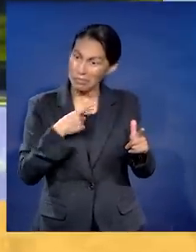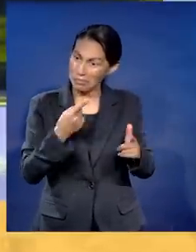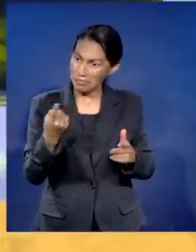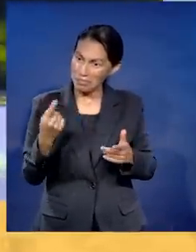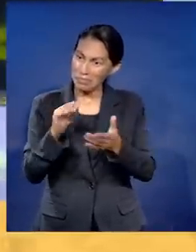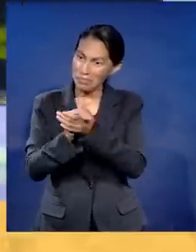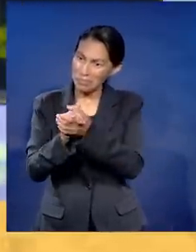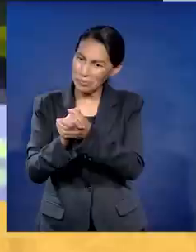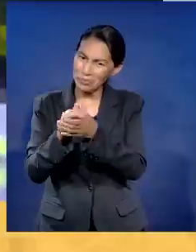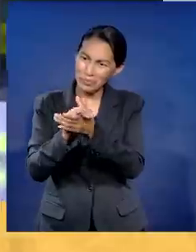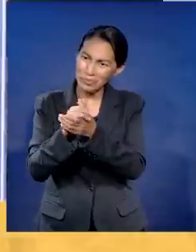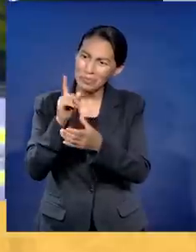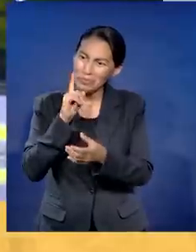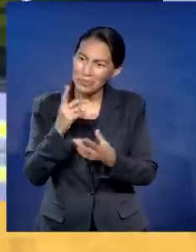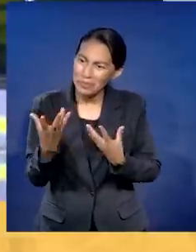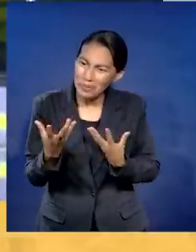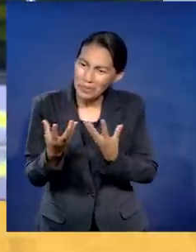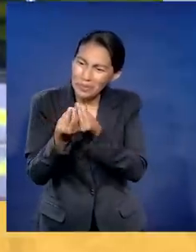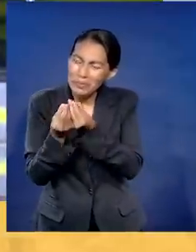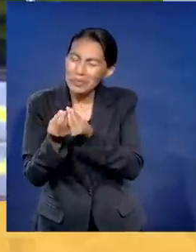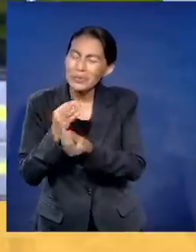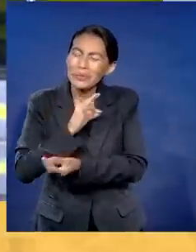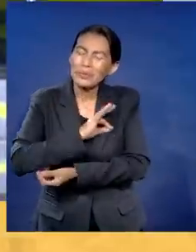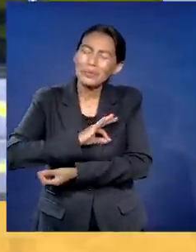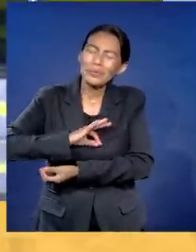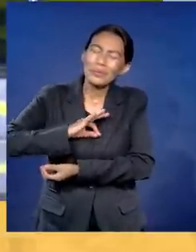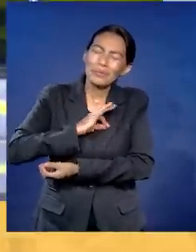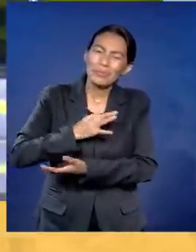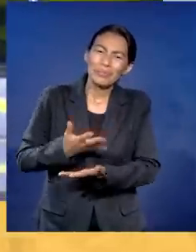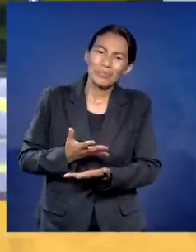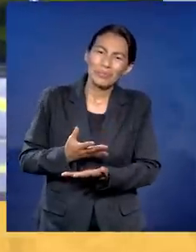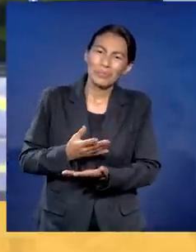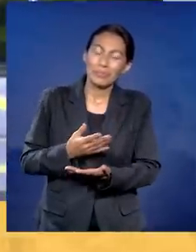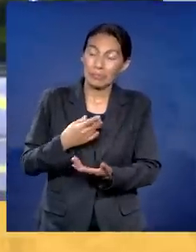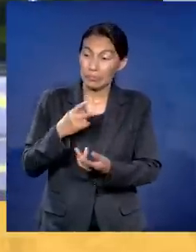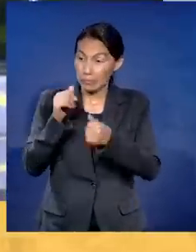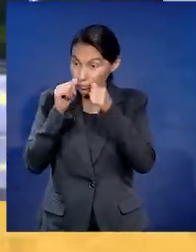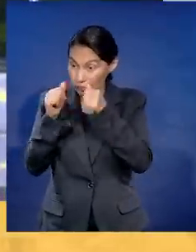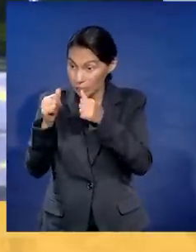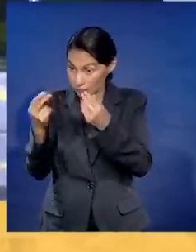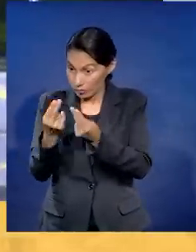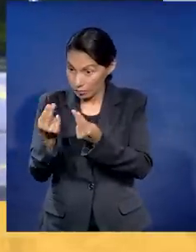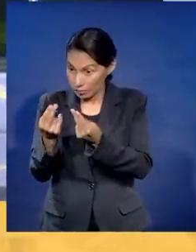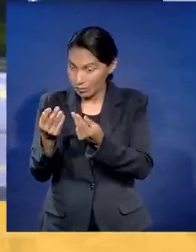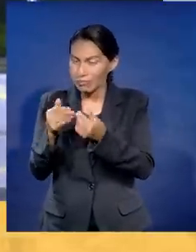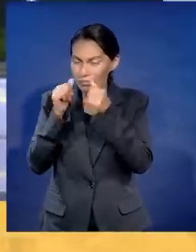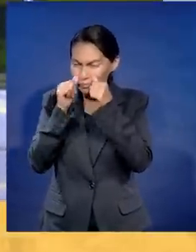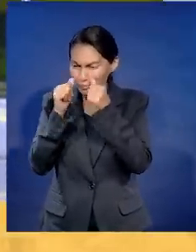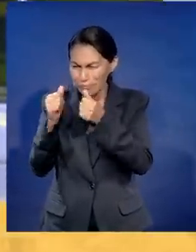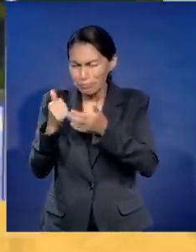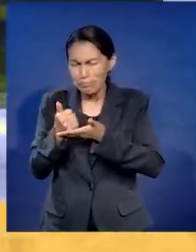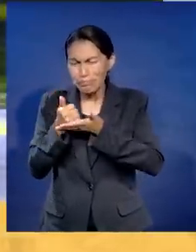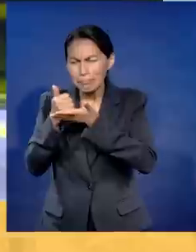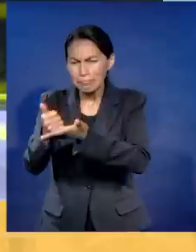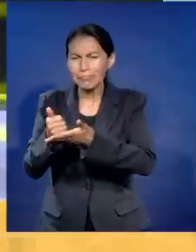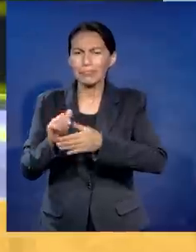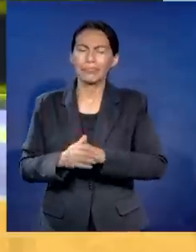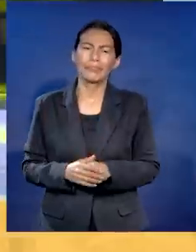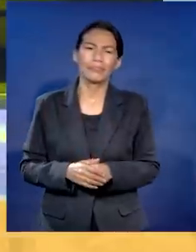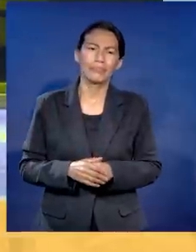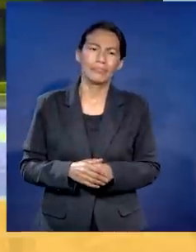para poder apostar por mi esposo y mi esposa y atender lo que ella